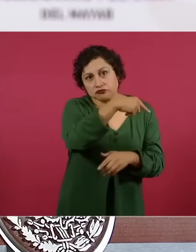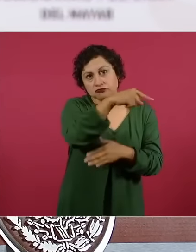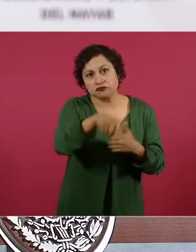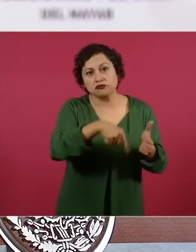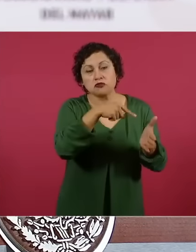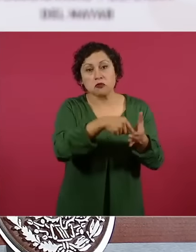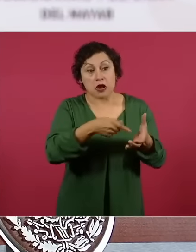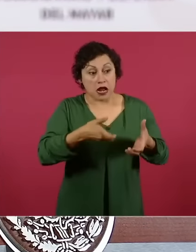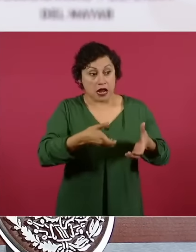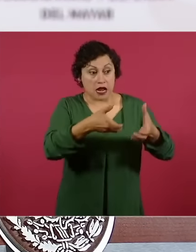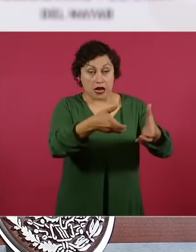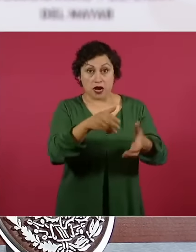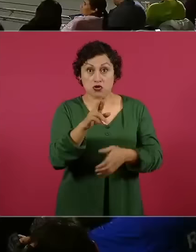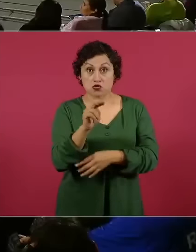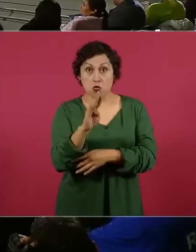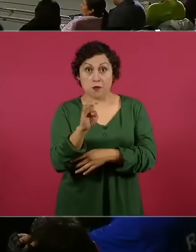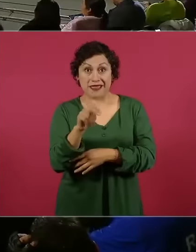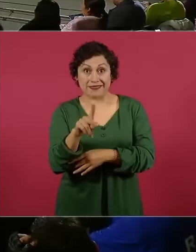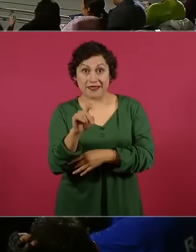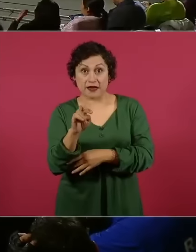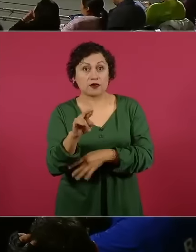Carlos Salinas de Gortari,